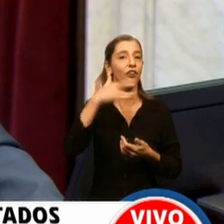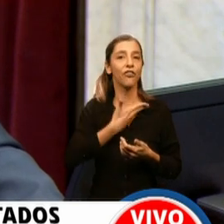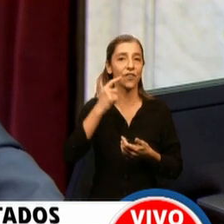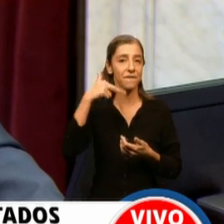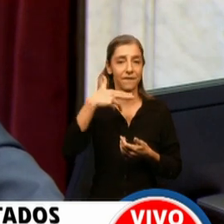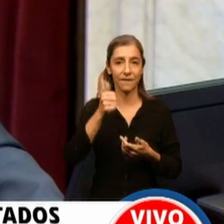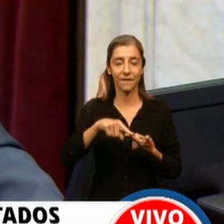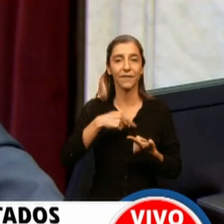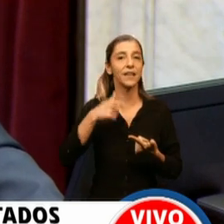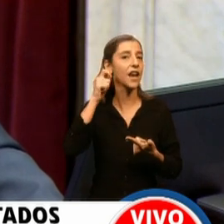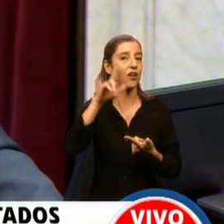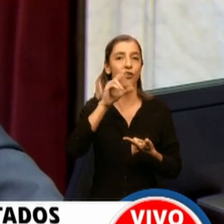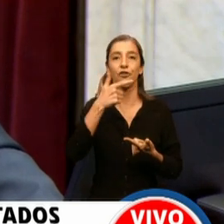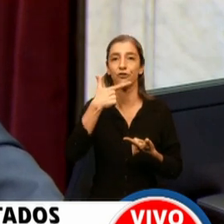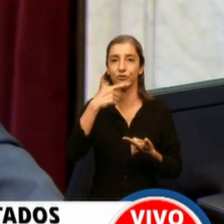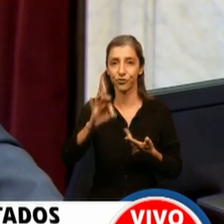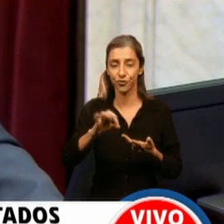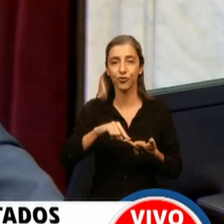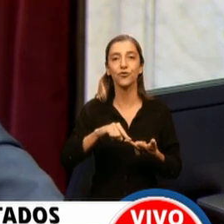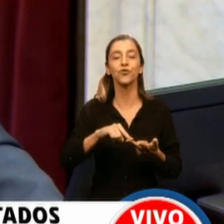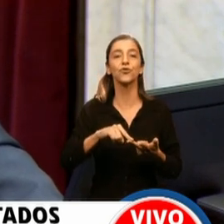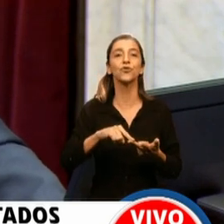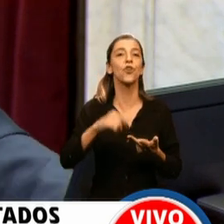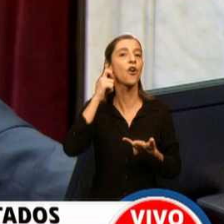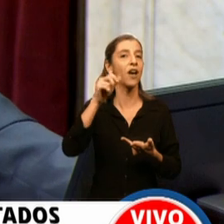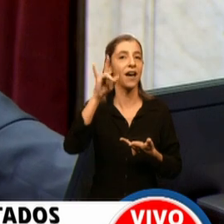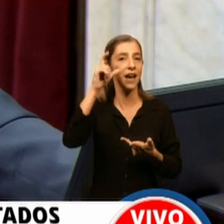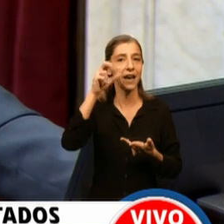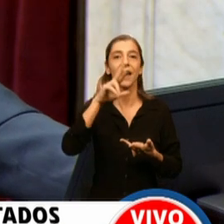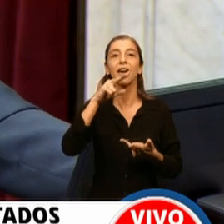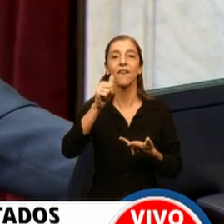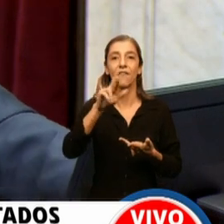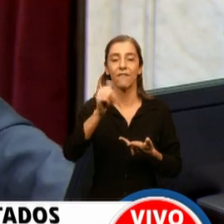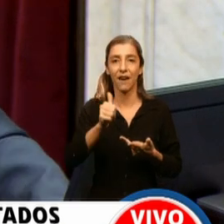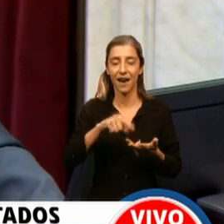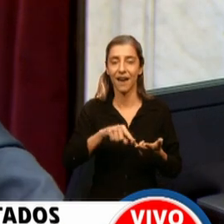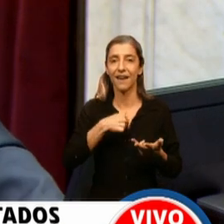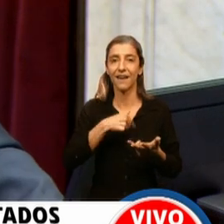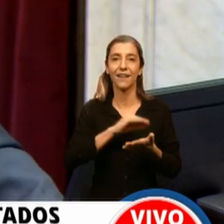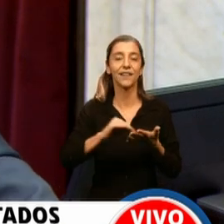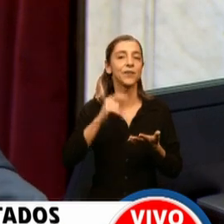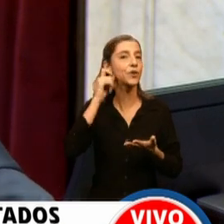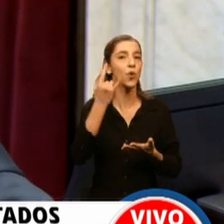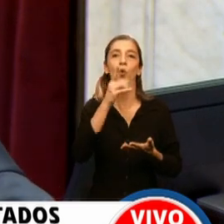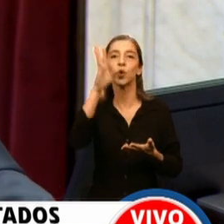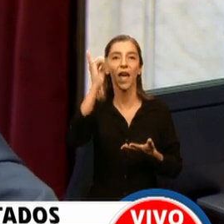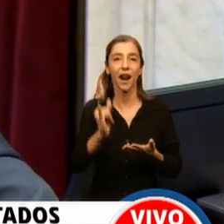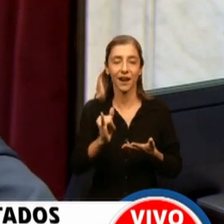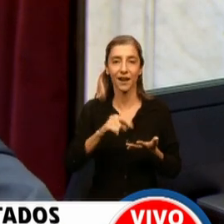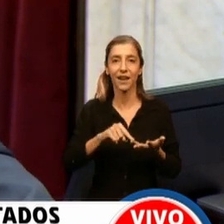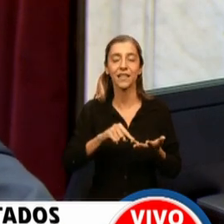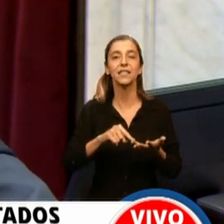diputado groso leonardo diputado guevara francisco diputado gutiérrez carlos